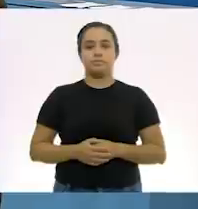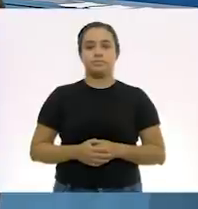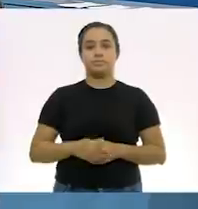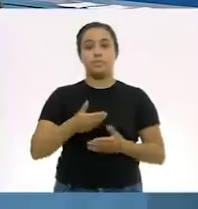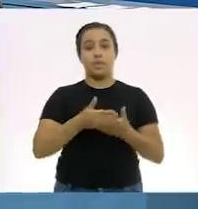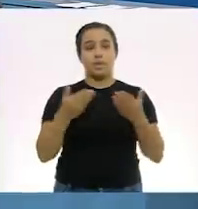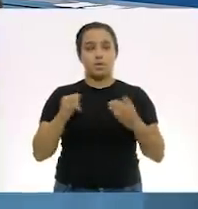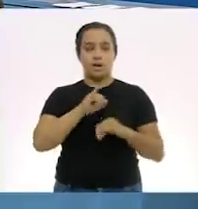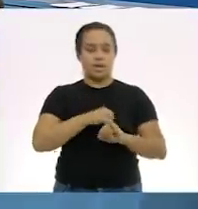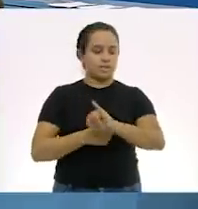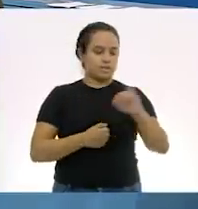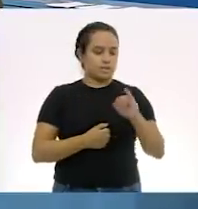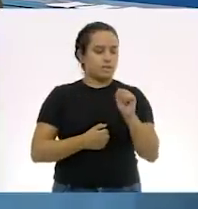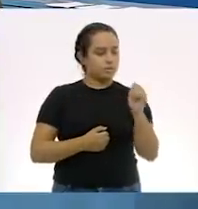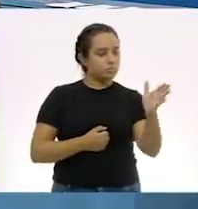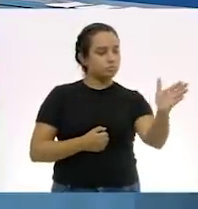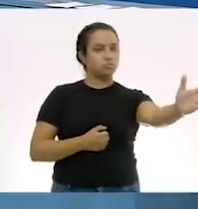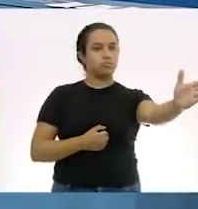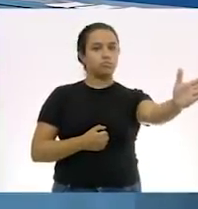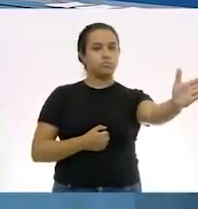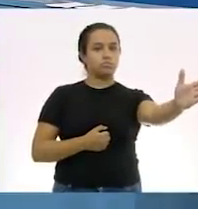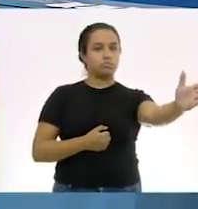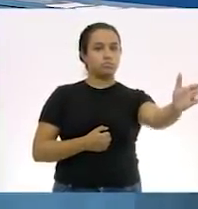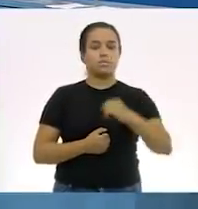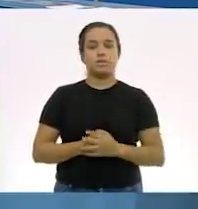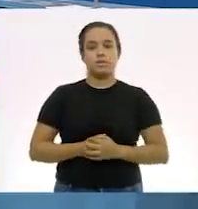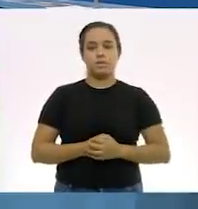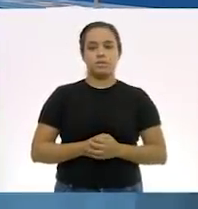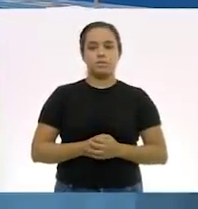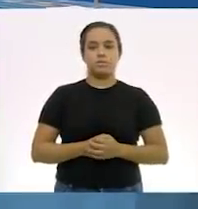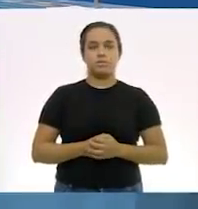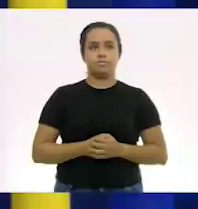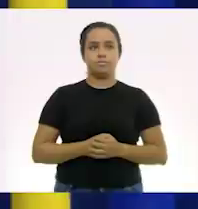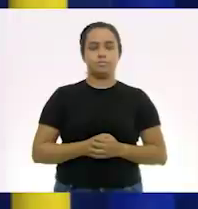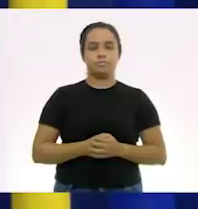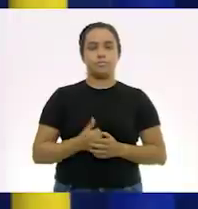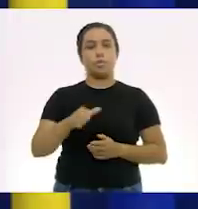atrás. Ajá. Tercera dirección. Hacia la...